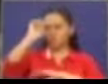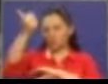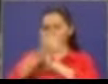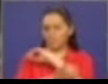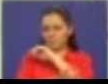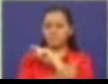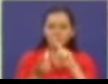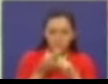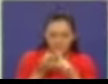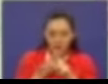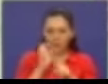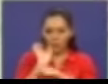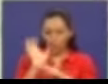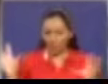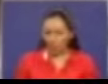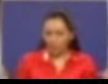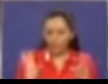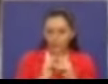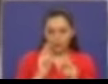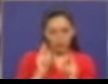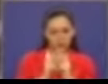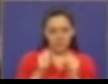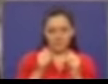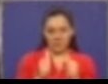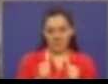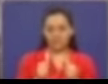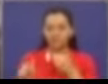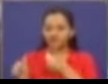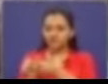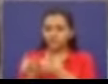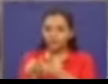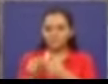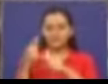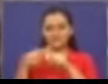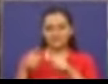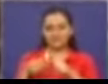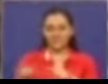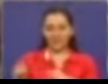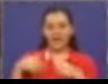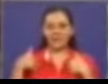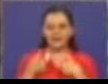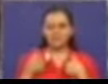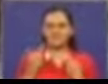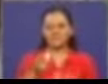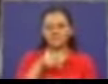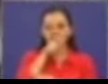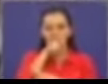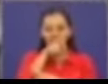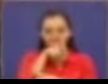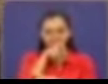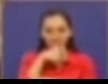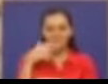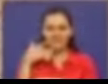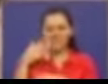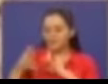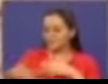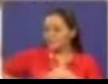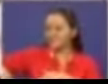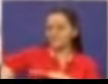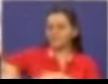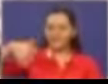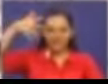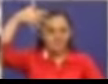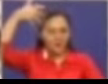cerca descubrimos el Arca, un albergue de vida silvestre que acoge a loros, guacamayos, tigrillos, tortugas y monos.